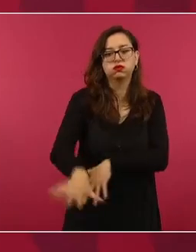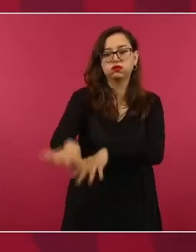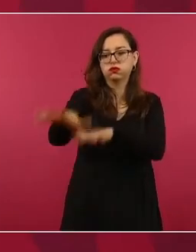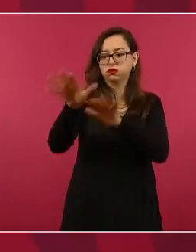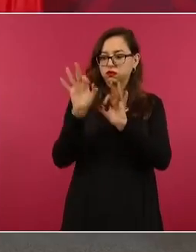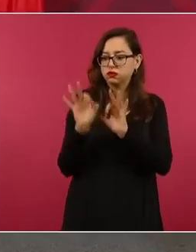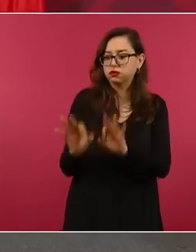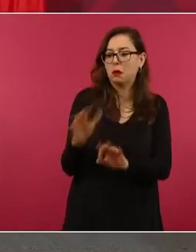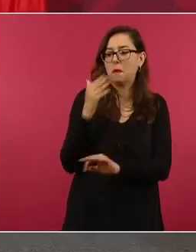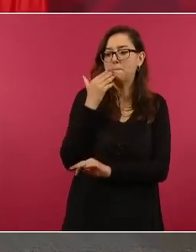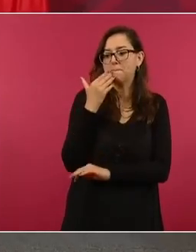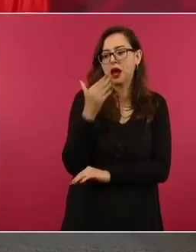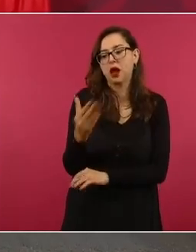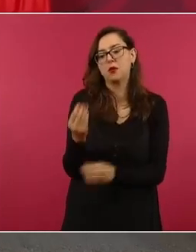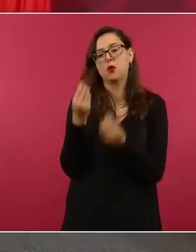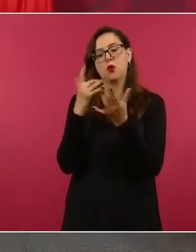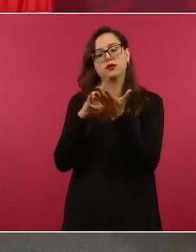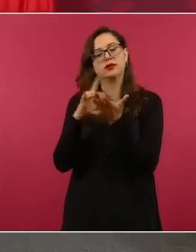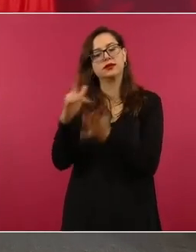ríos,